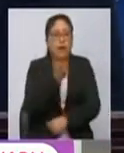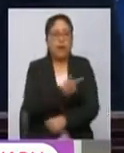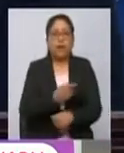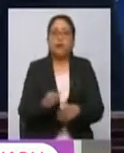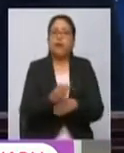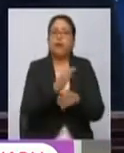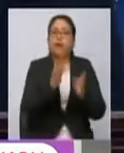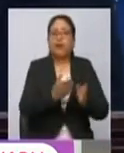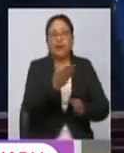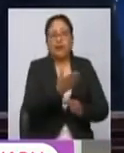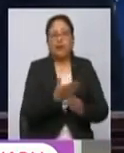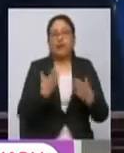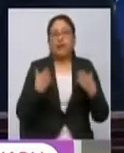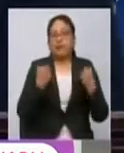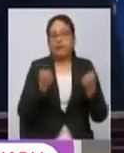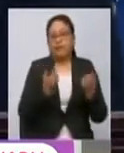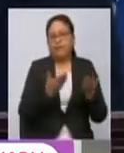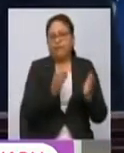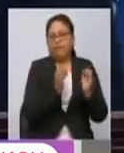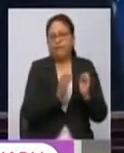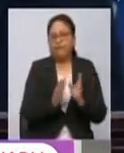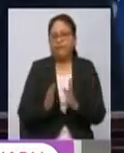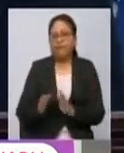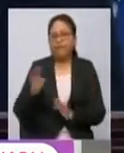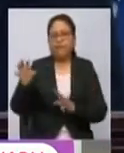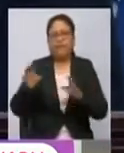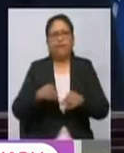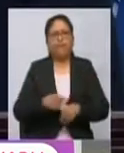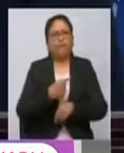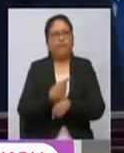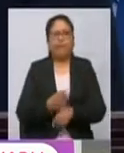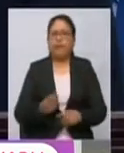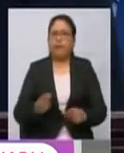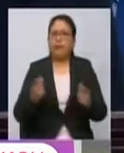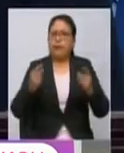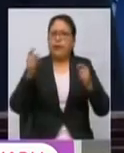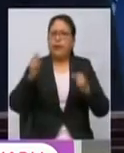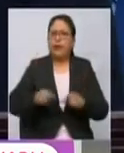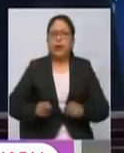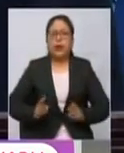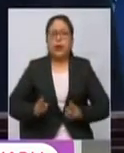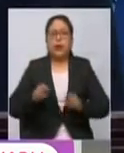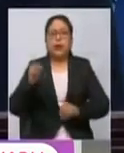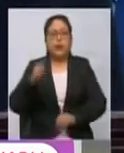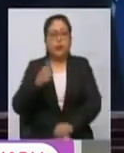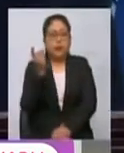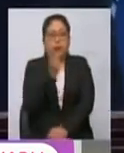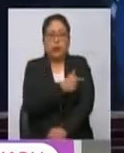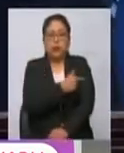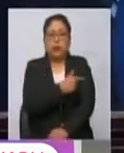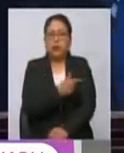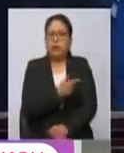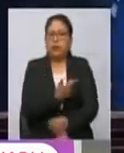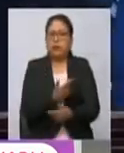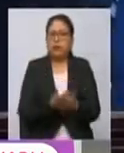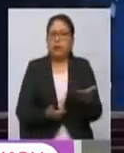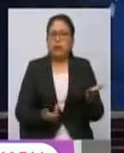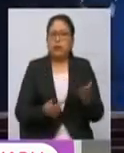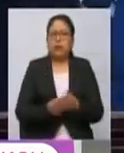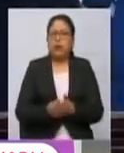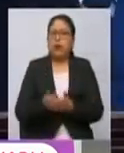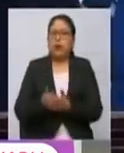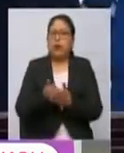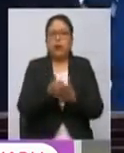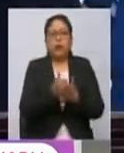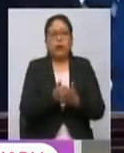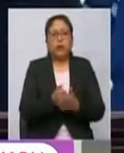Salud ha organizado, donde estamos realmente acelerando conjuntamente la